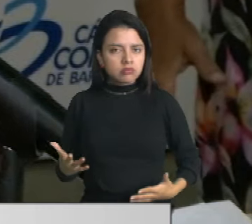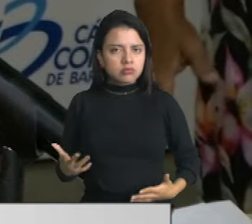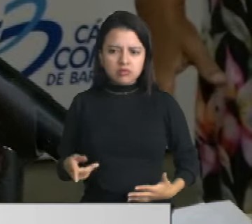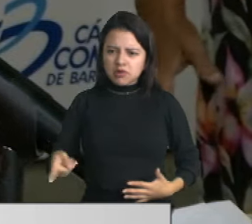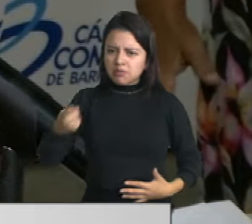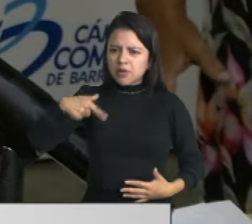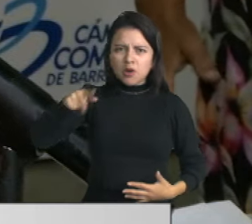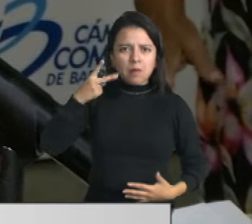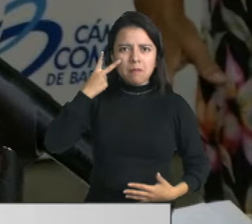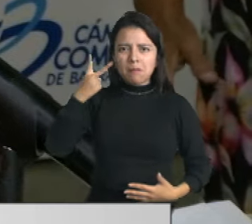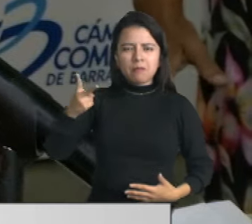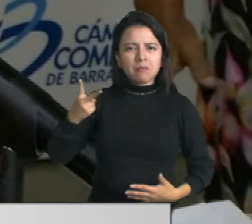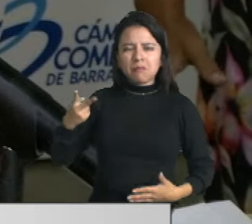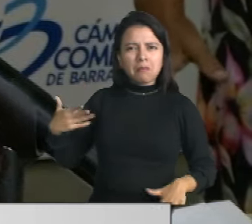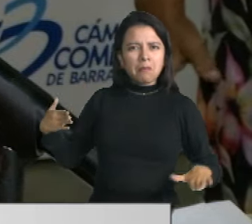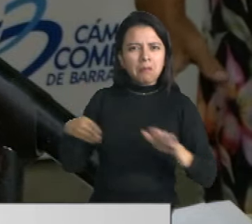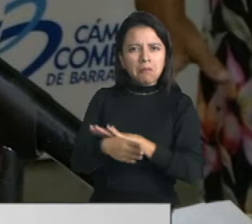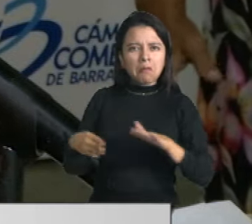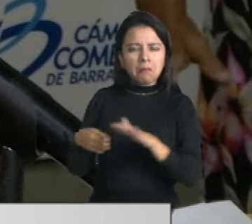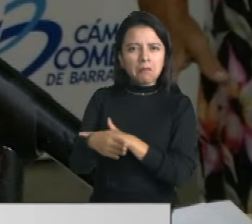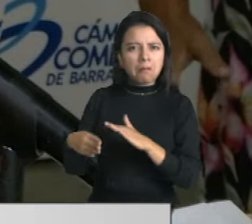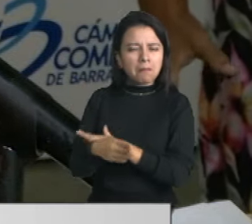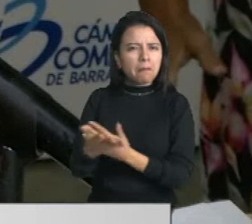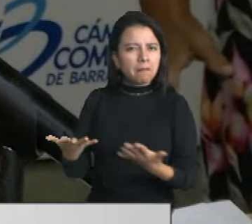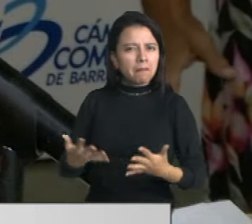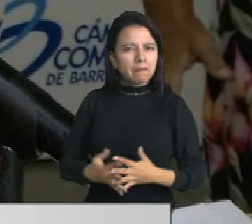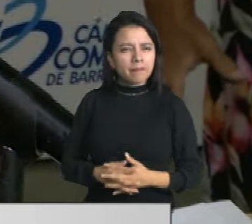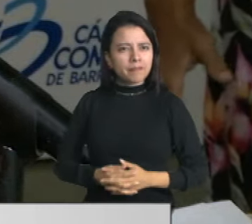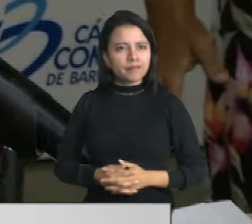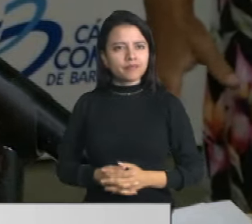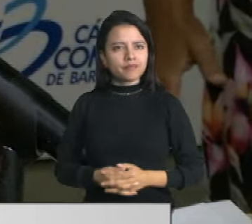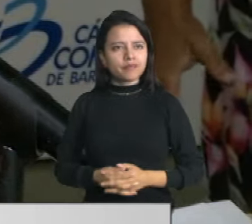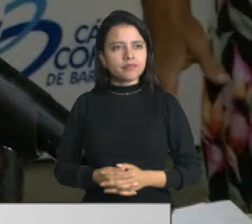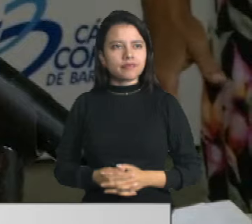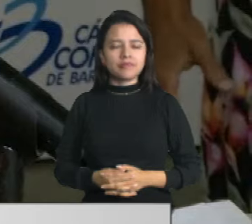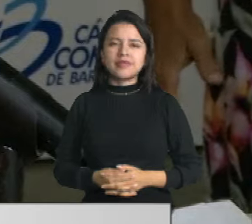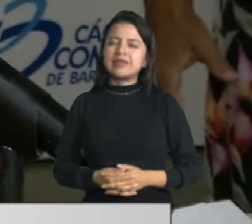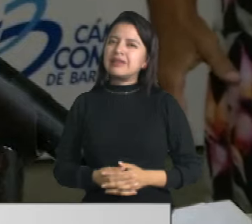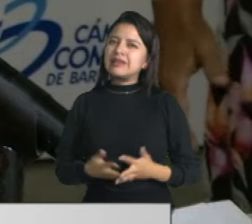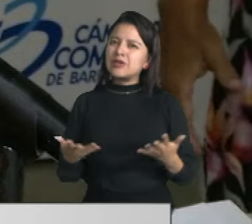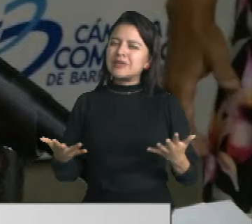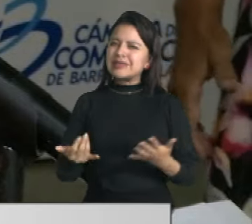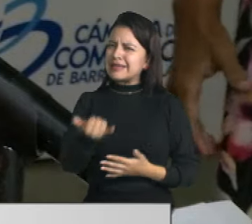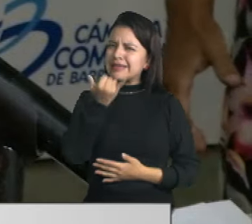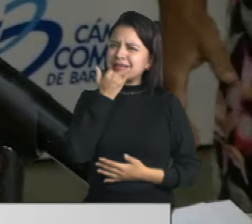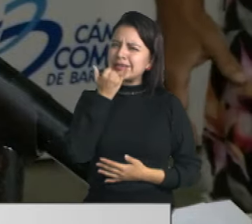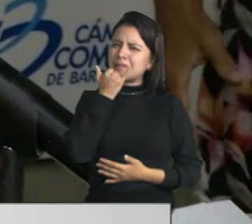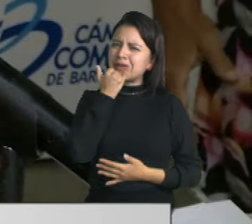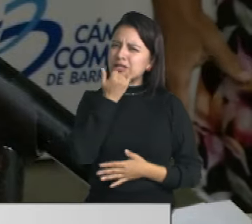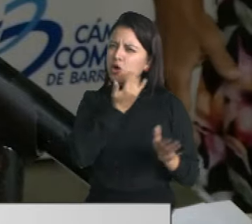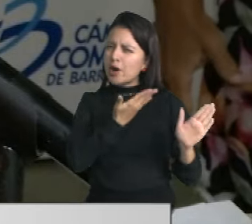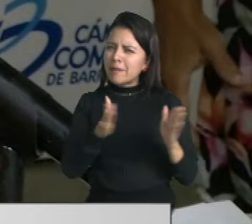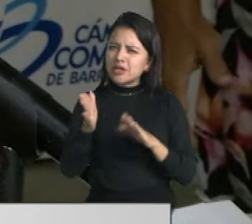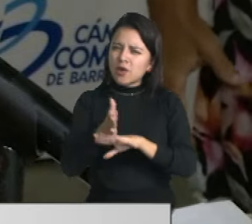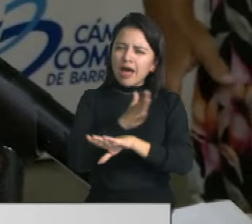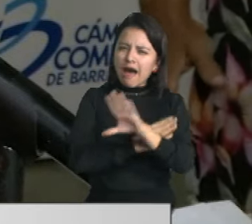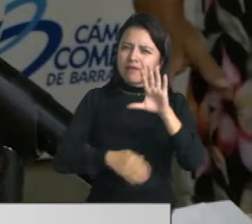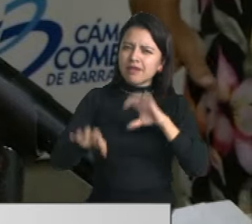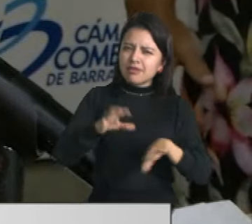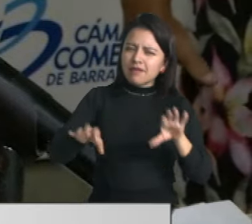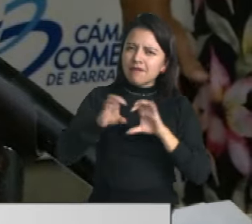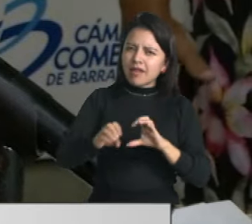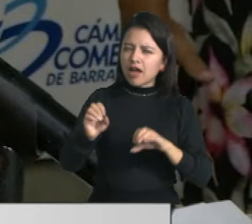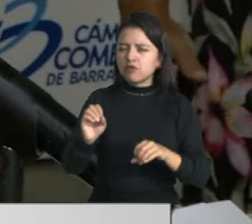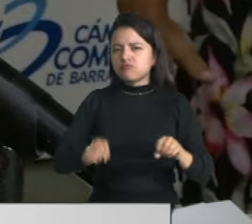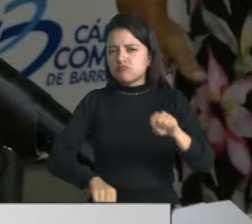ayudan a que la agresión sea mucho más dañina. La pregunta que yo hago es qué está pasando con la planeación de los eventos. Evidentemente